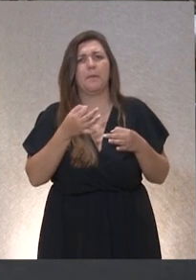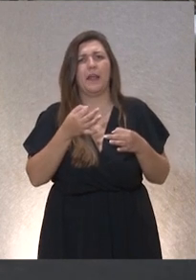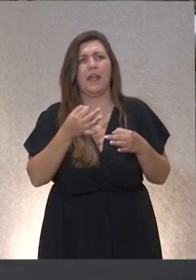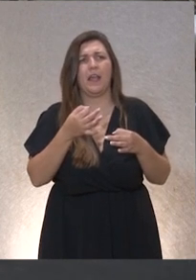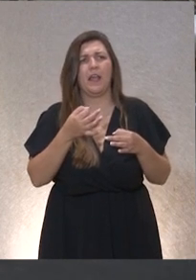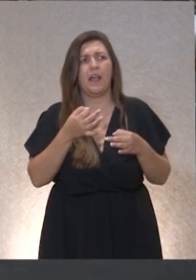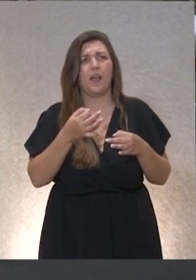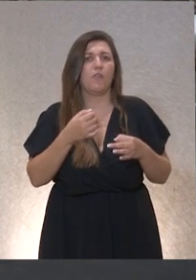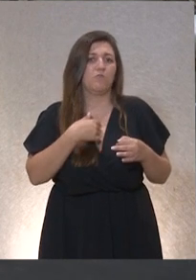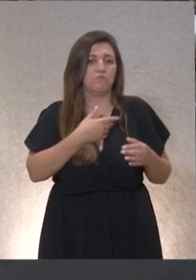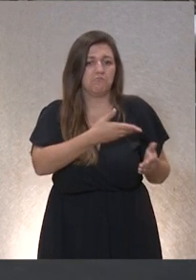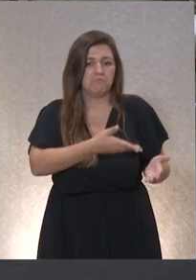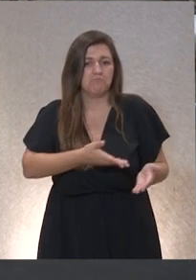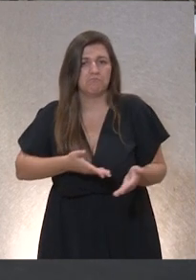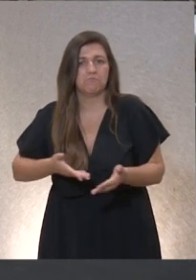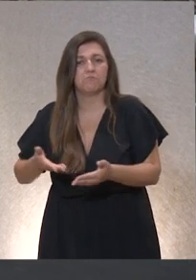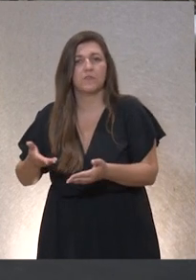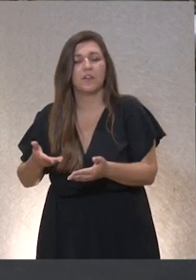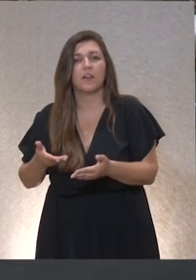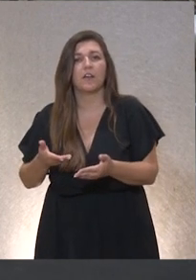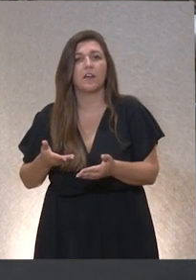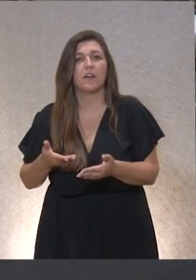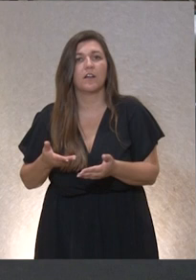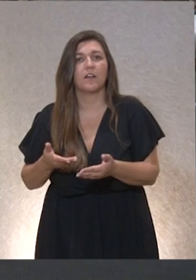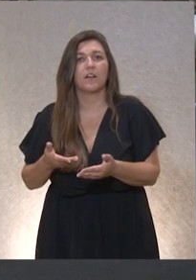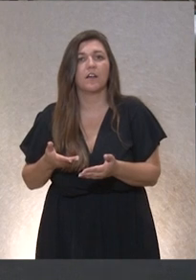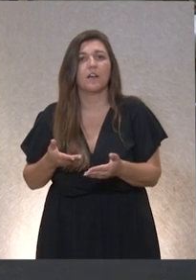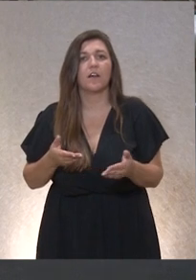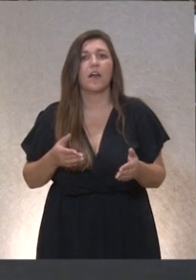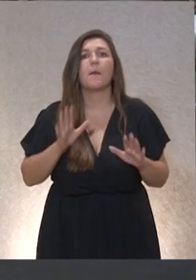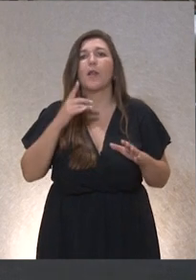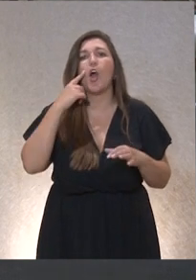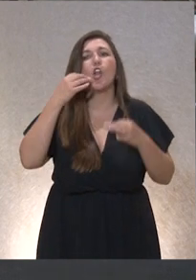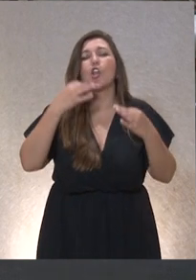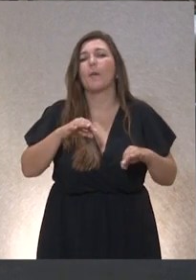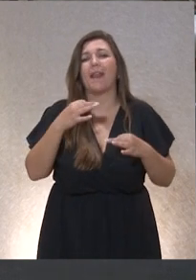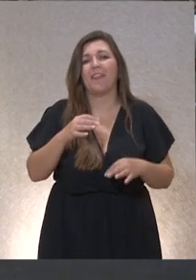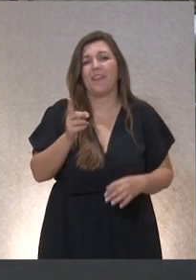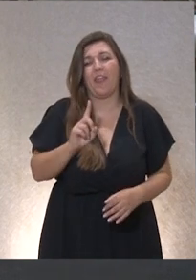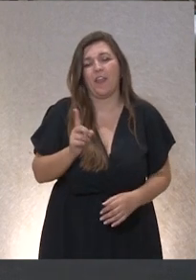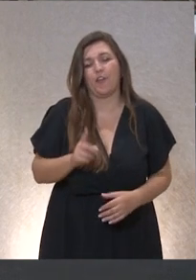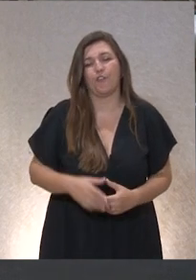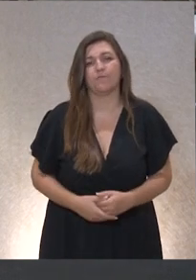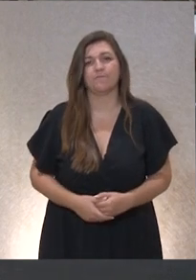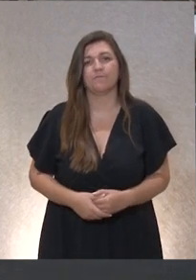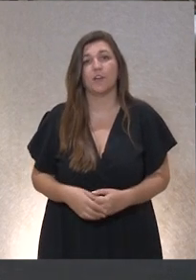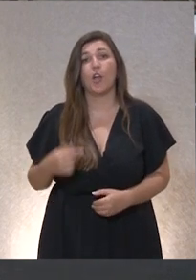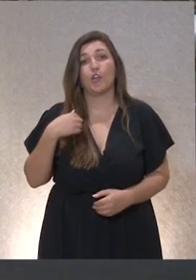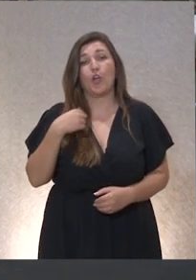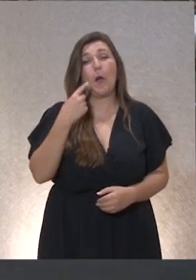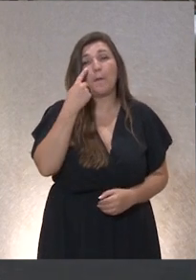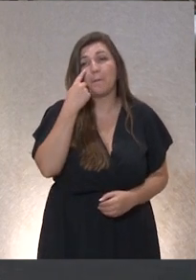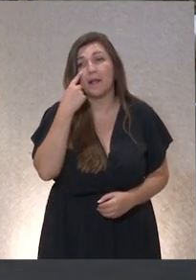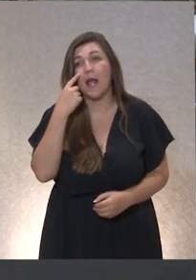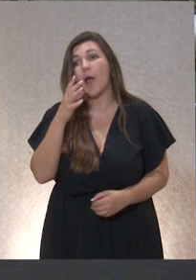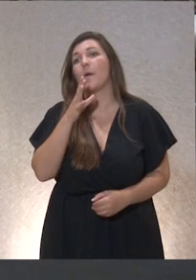le haces hueco no que pasen estos y tal no está normalizado yo lo he observado por